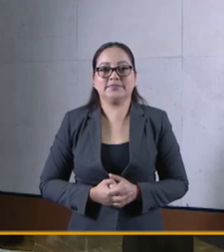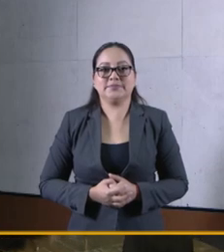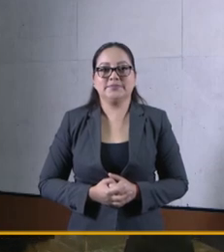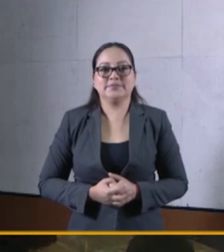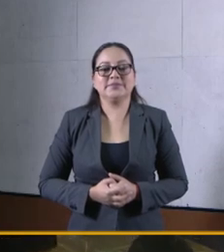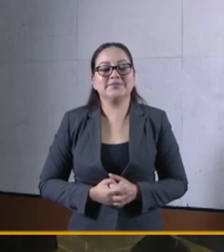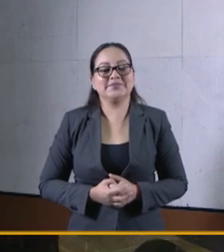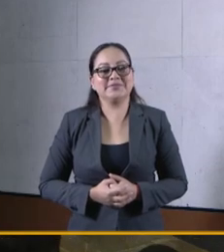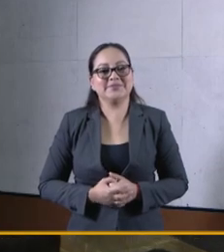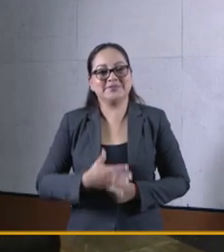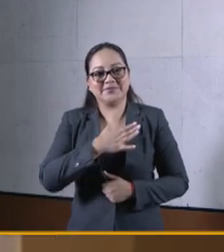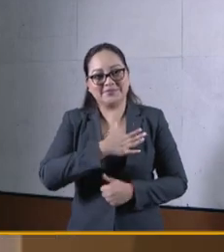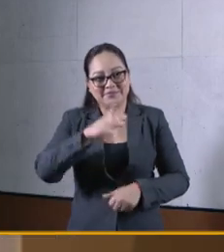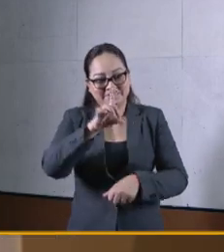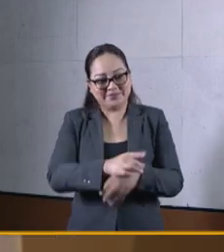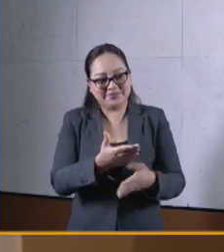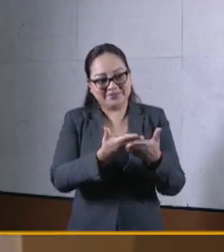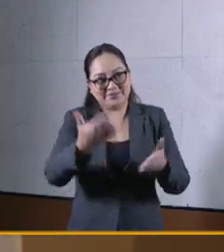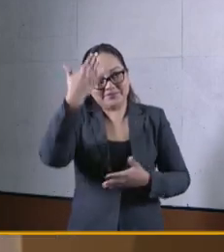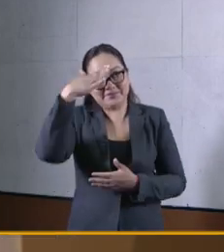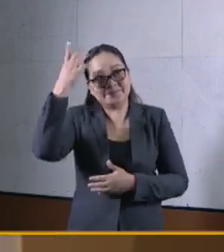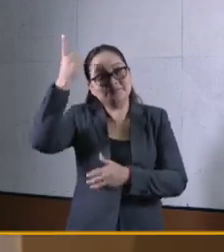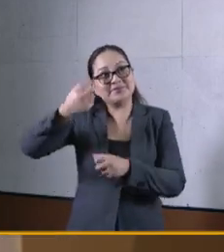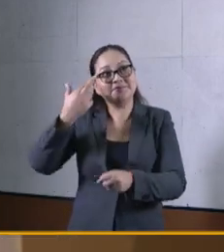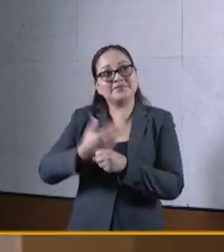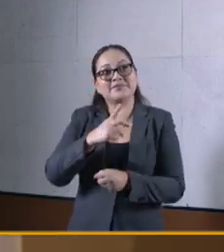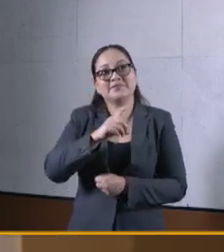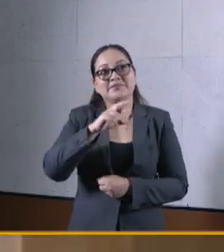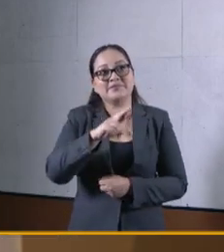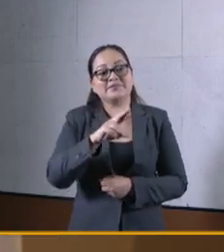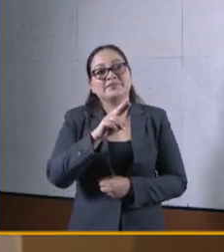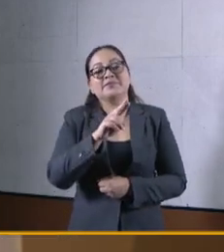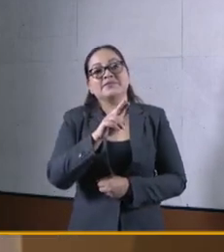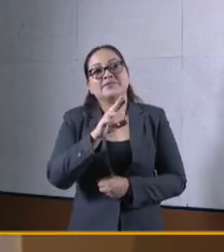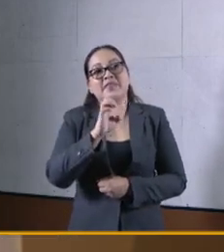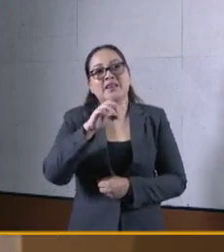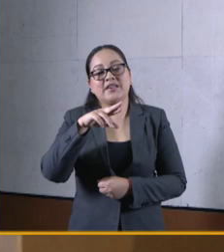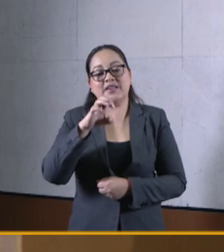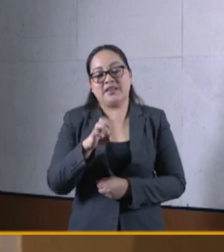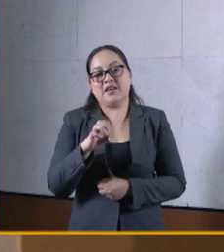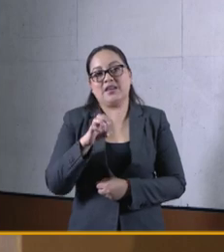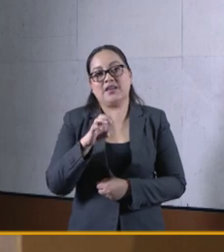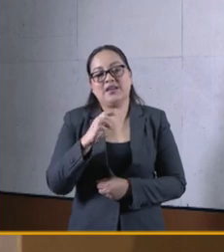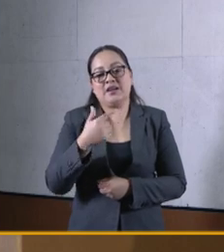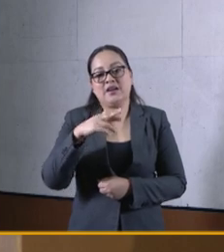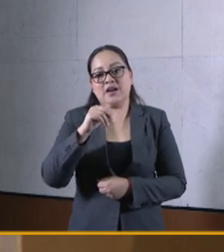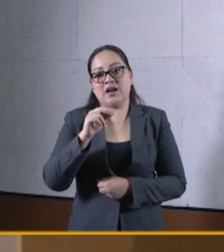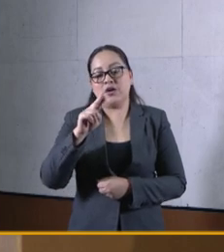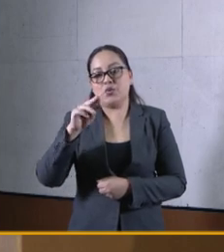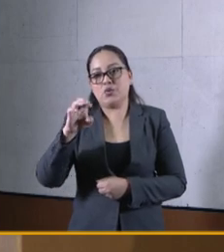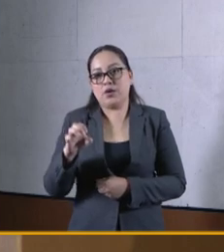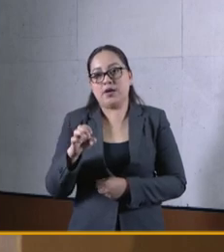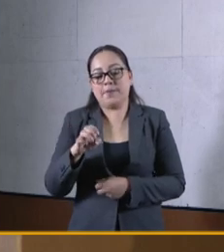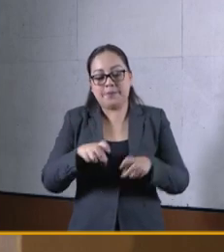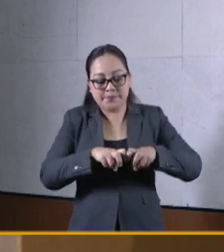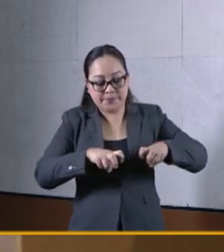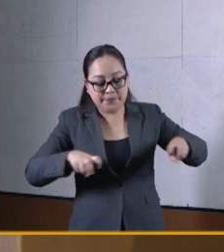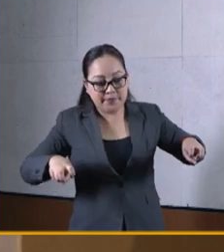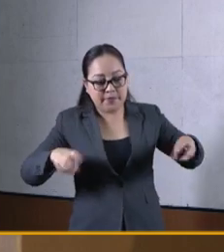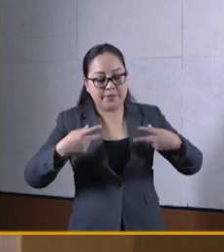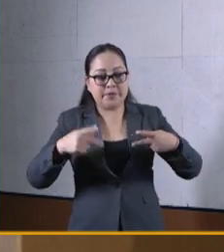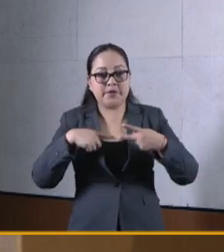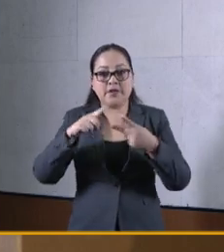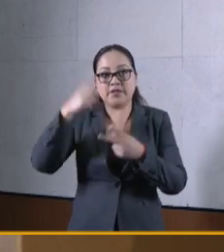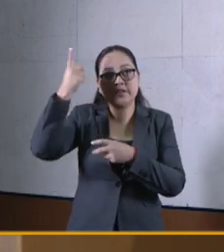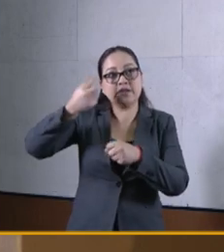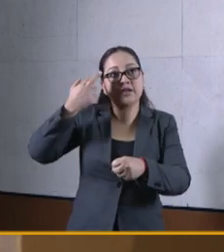buenos días señor rector doctor enrique graue wiechers miembros del presídium directores de